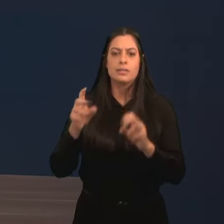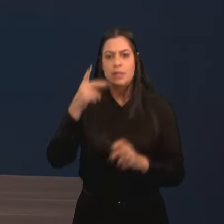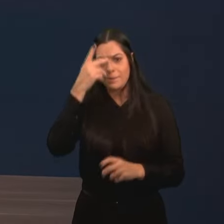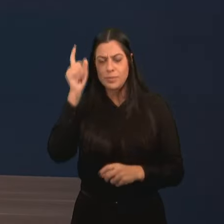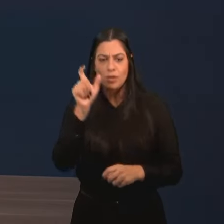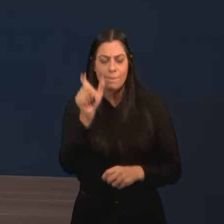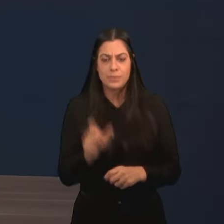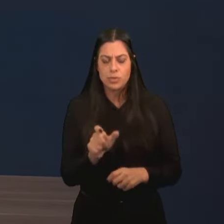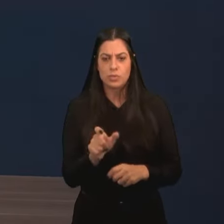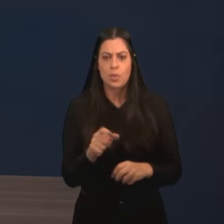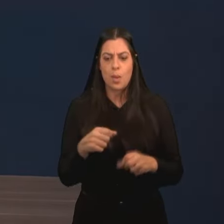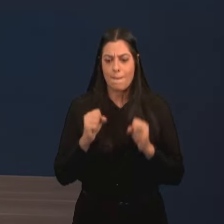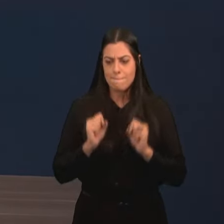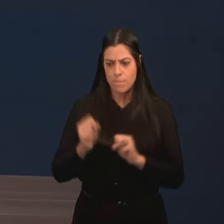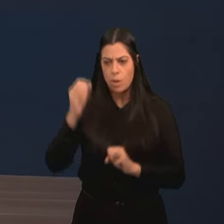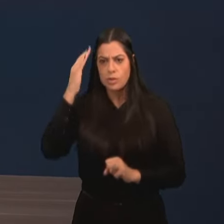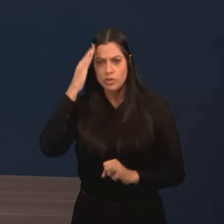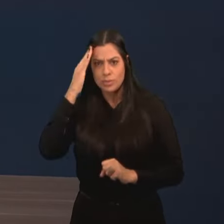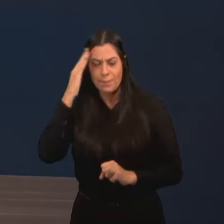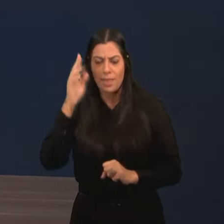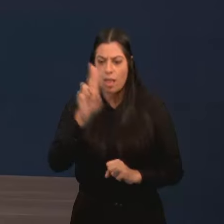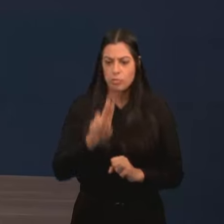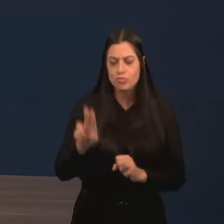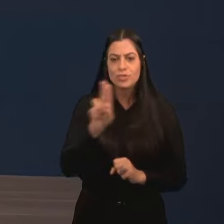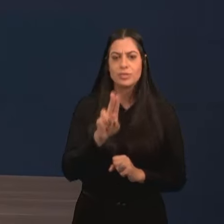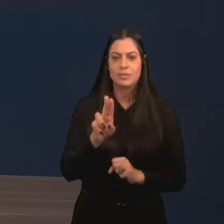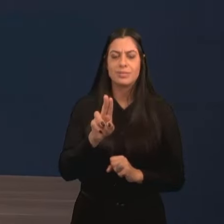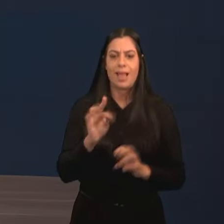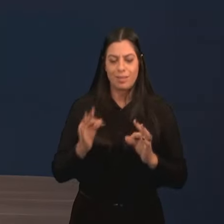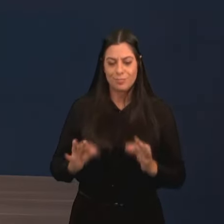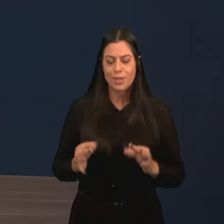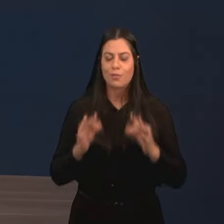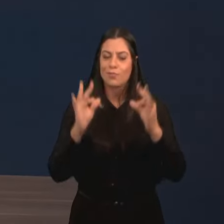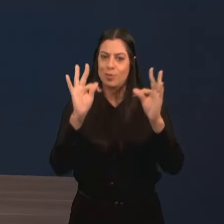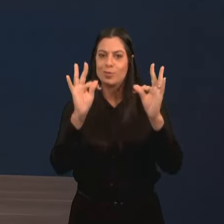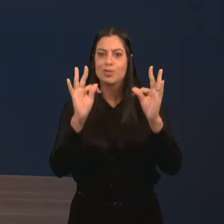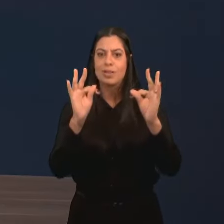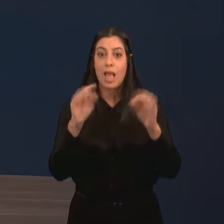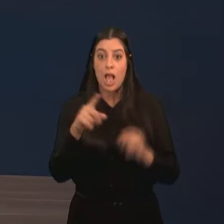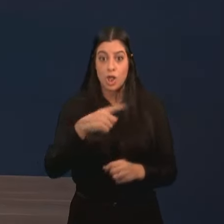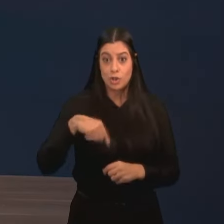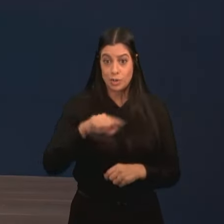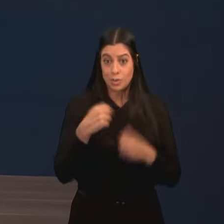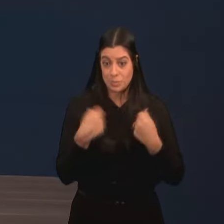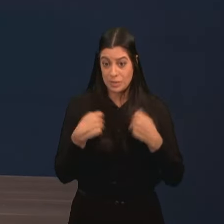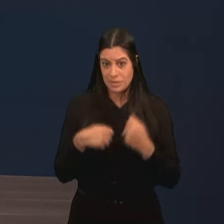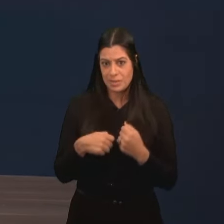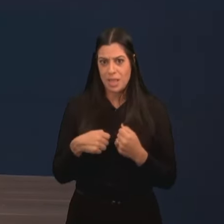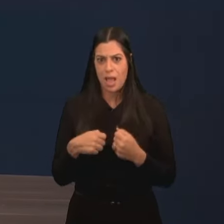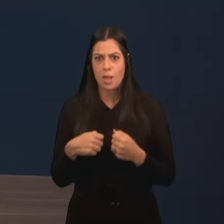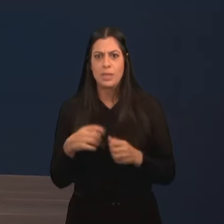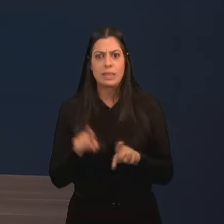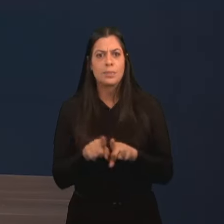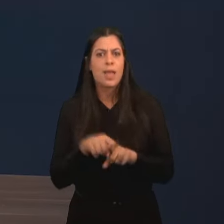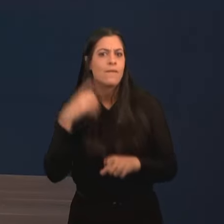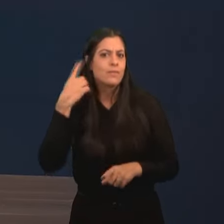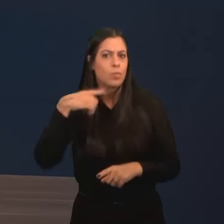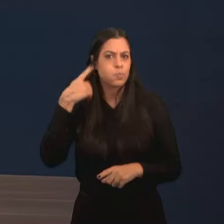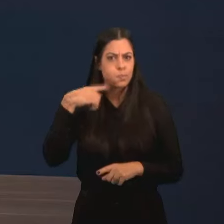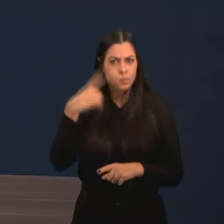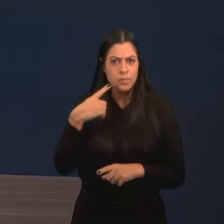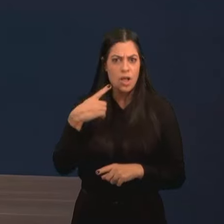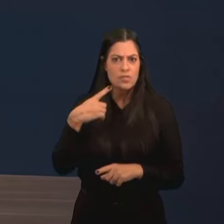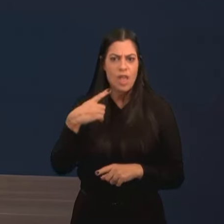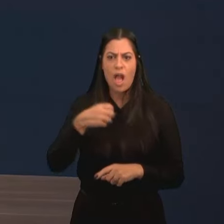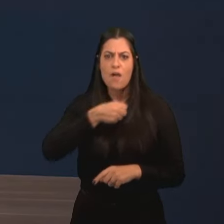efectivamente que sepan utilizar esa herramienta tan importante. Necesitamos hablar incluso de la abogacía